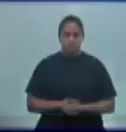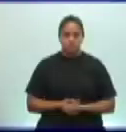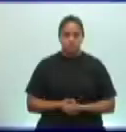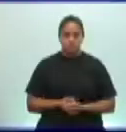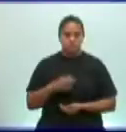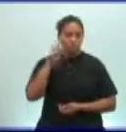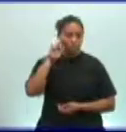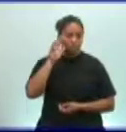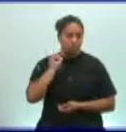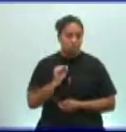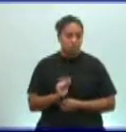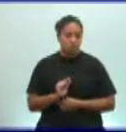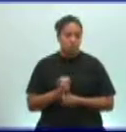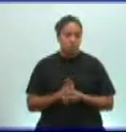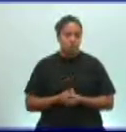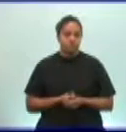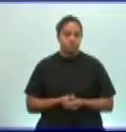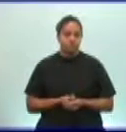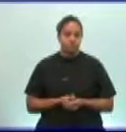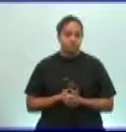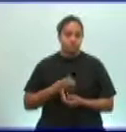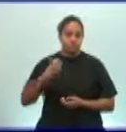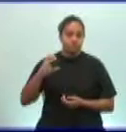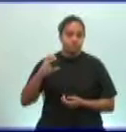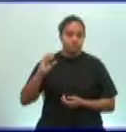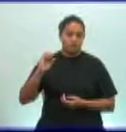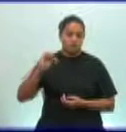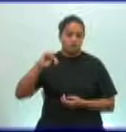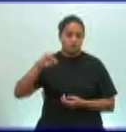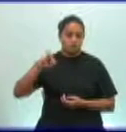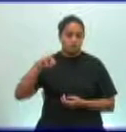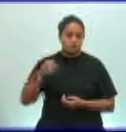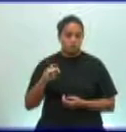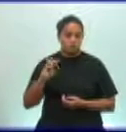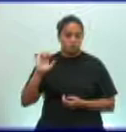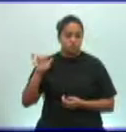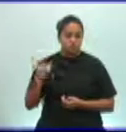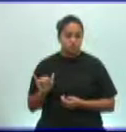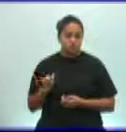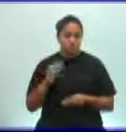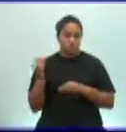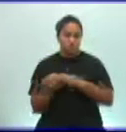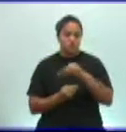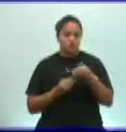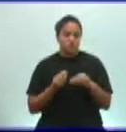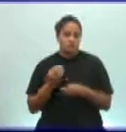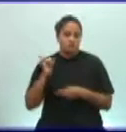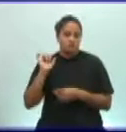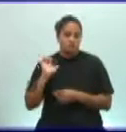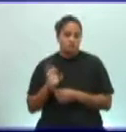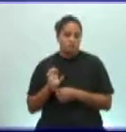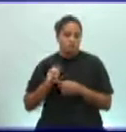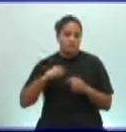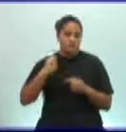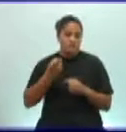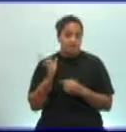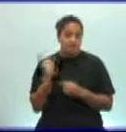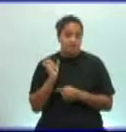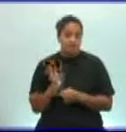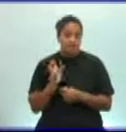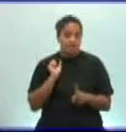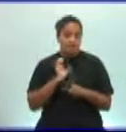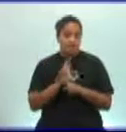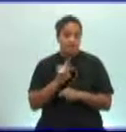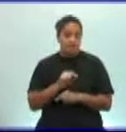Recordemos entonces, la conjunción I se cambia por E delante de palabras que comienzan con I o con I